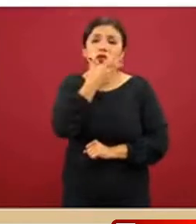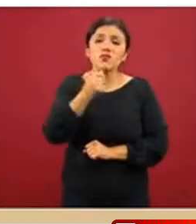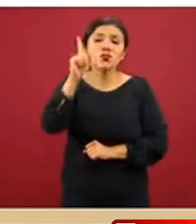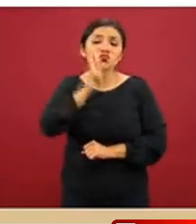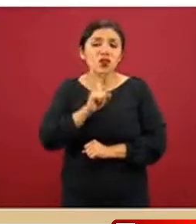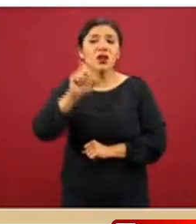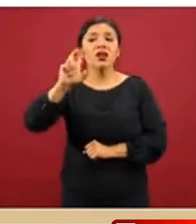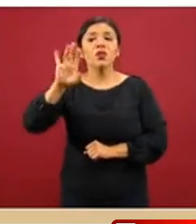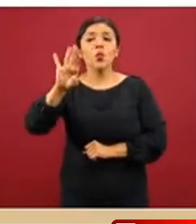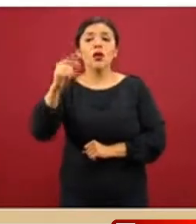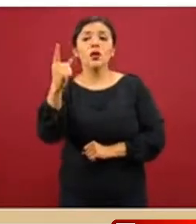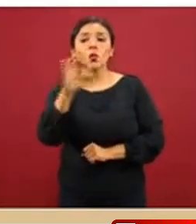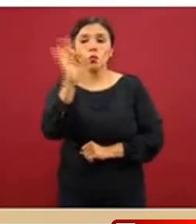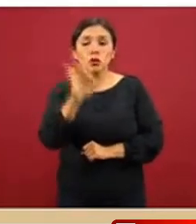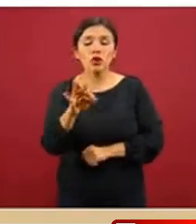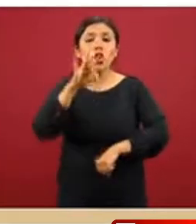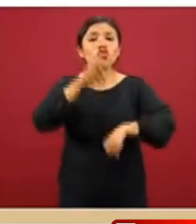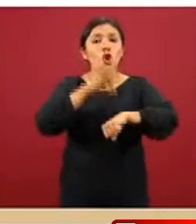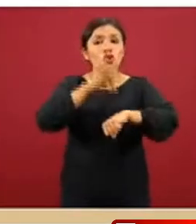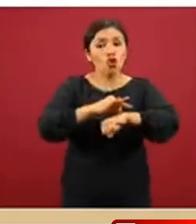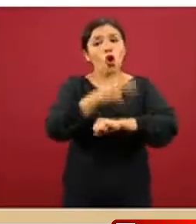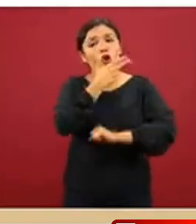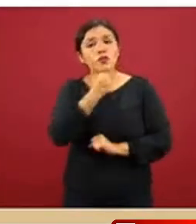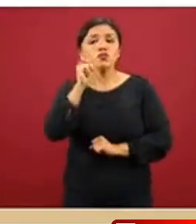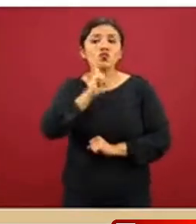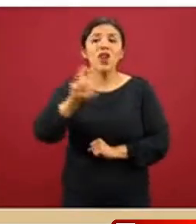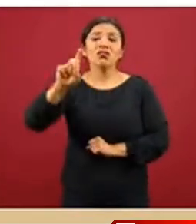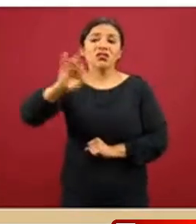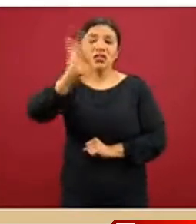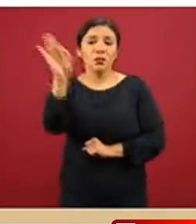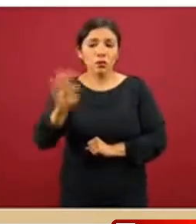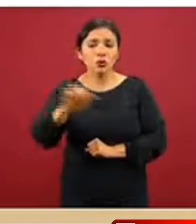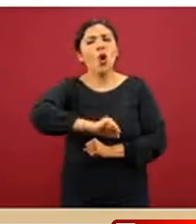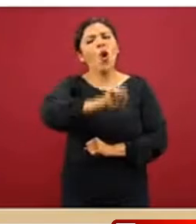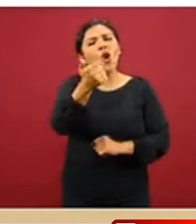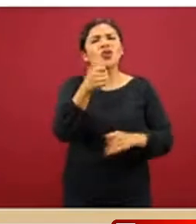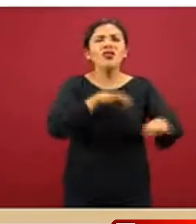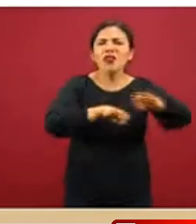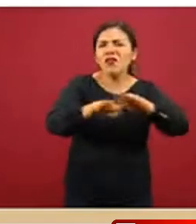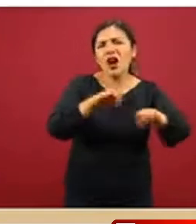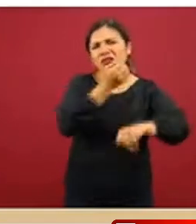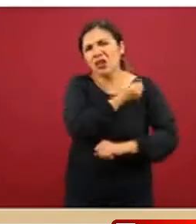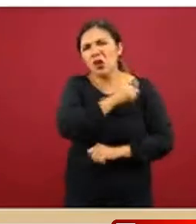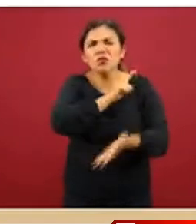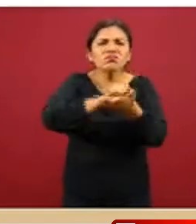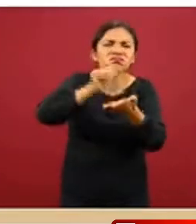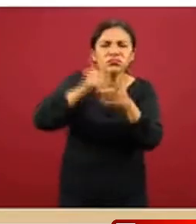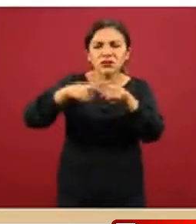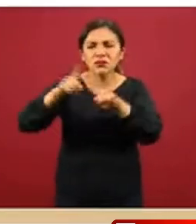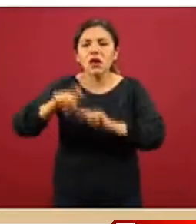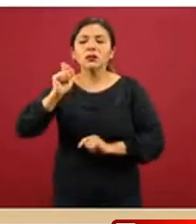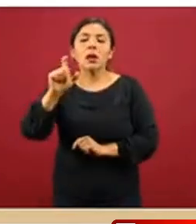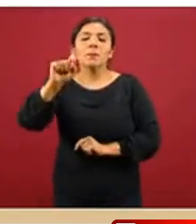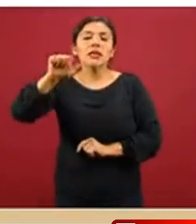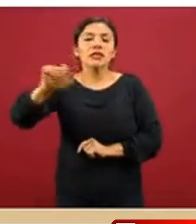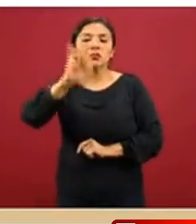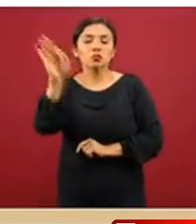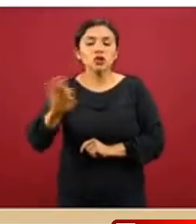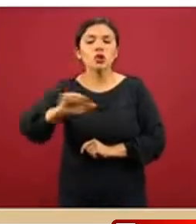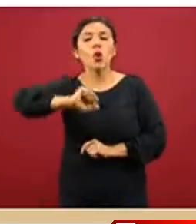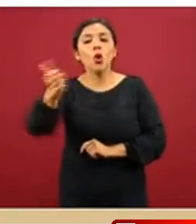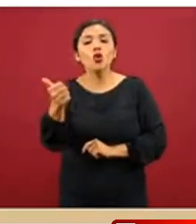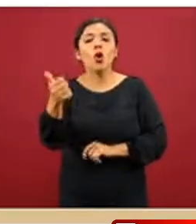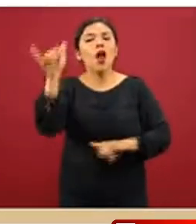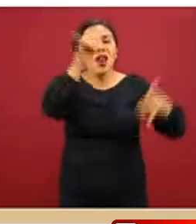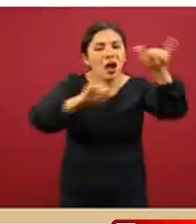médicas, médicos 30%, el grupo de otros trabajadores de la salud 26% y grupos específicos como son los laboratoristas